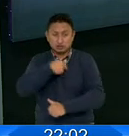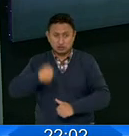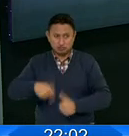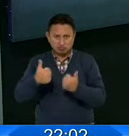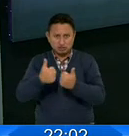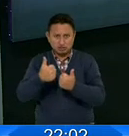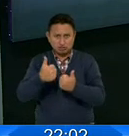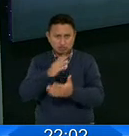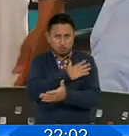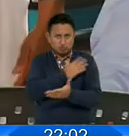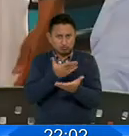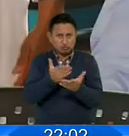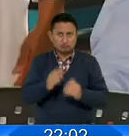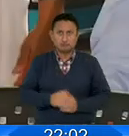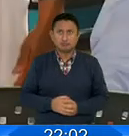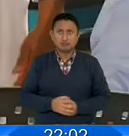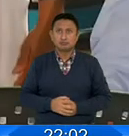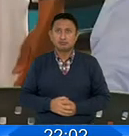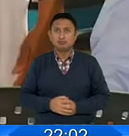confiables.